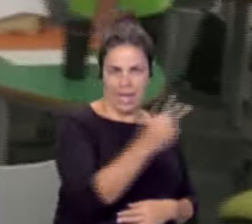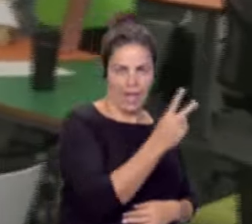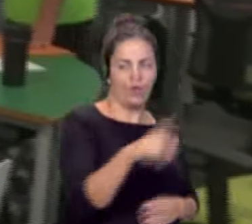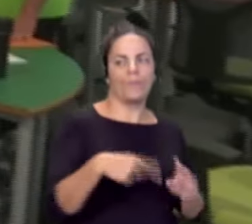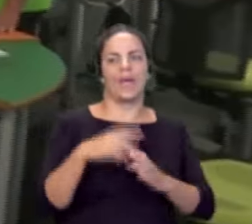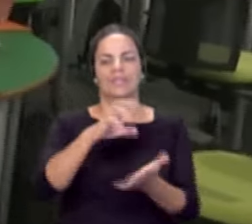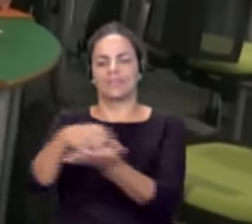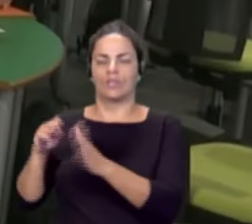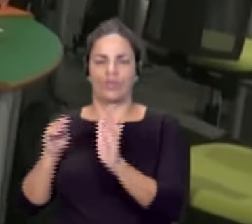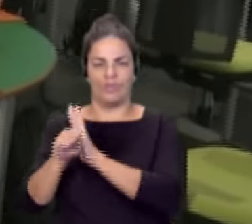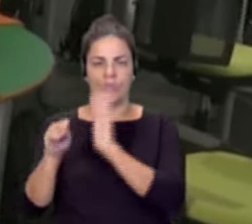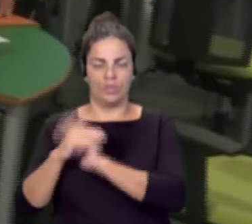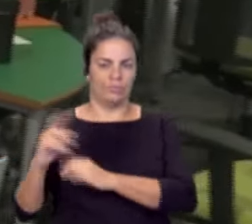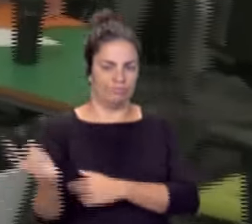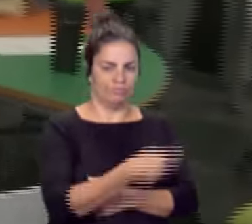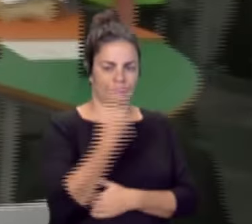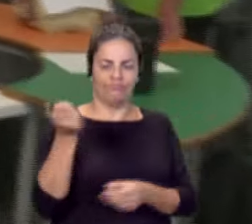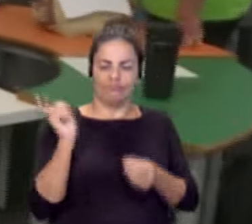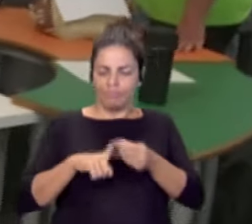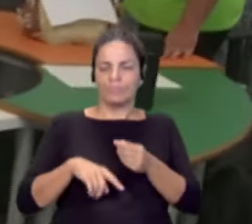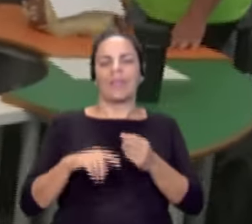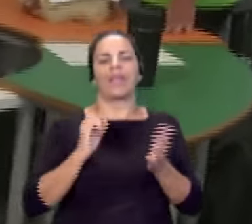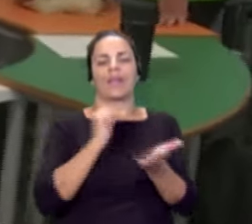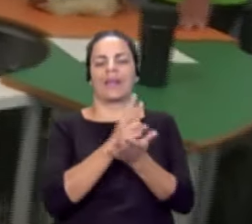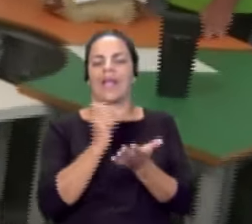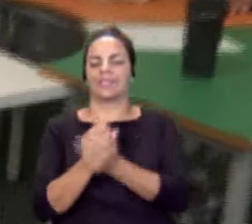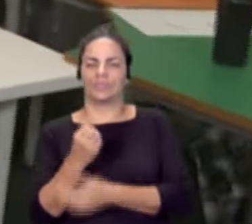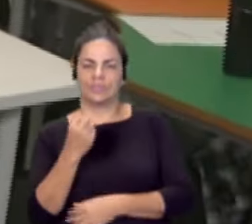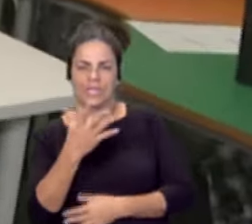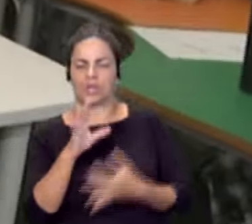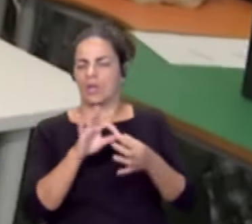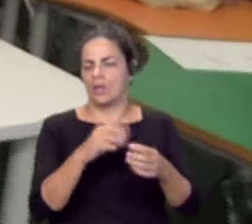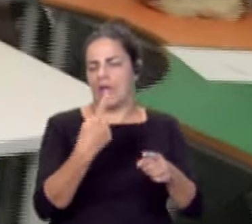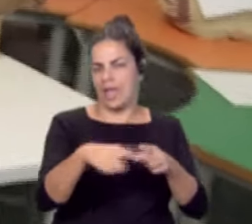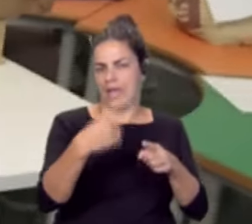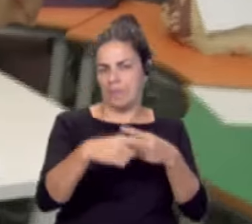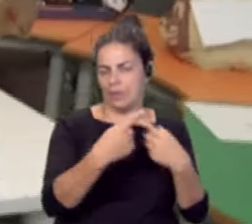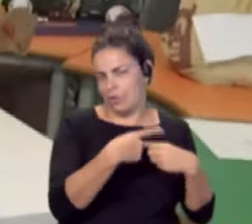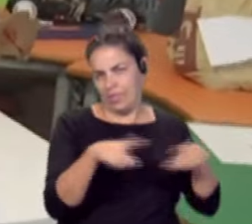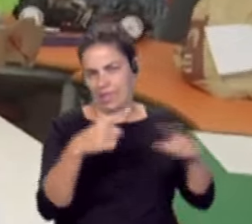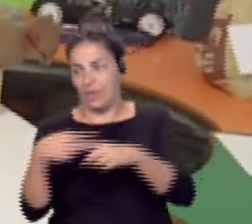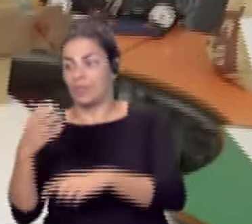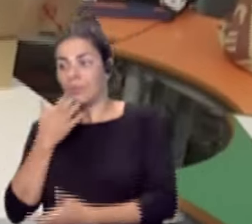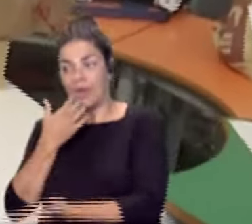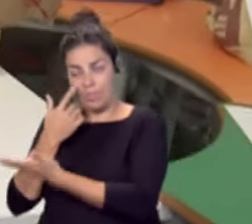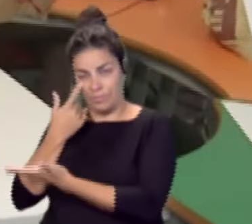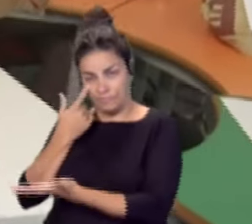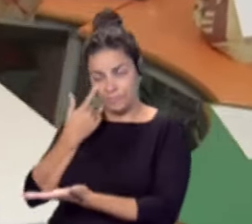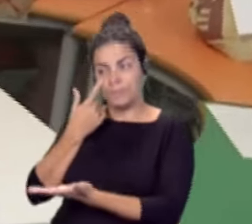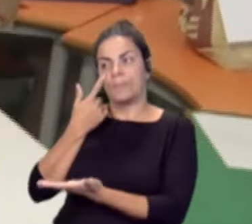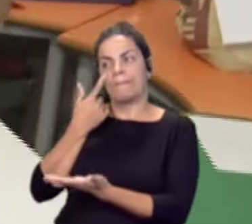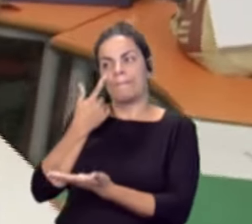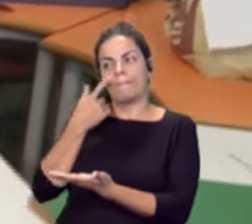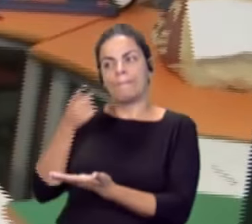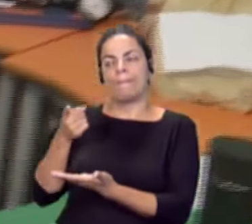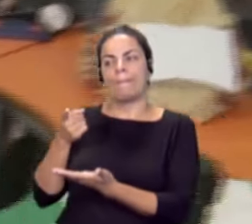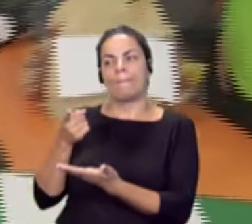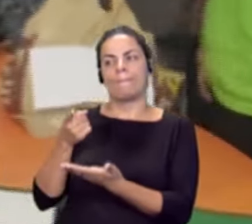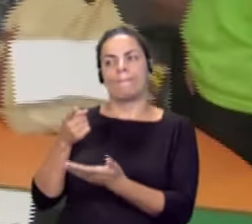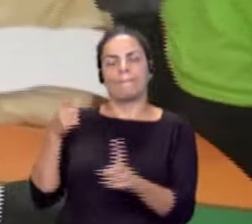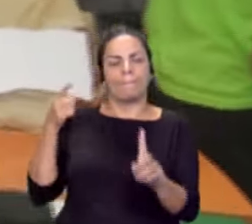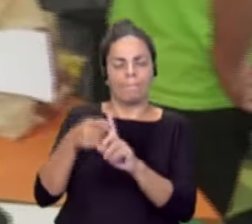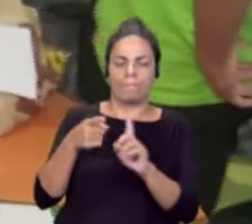a 5 retos vinculados a distintos elementos, como por ejemplo este primero que vemos aquí. Están trabajando la